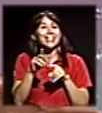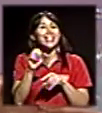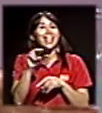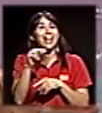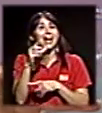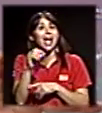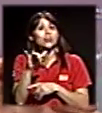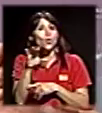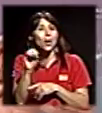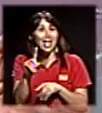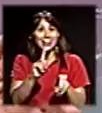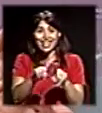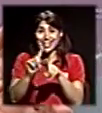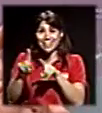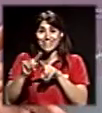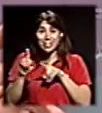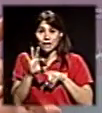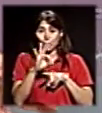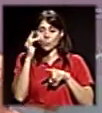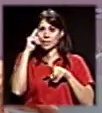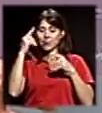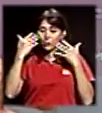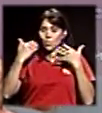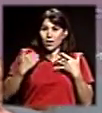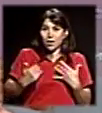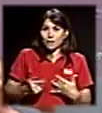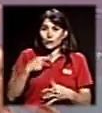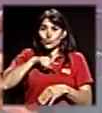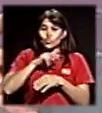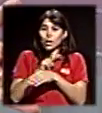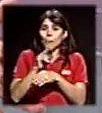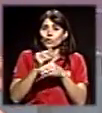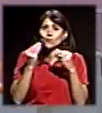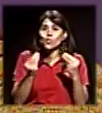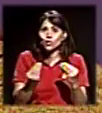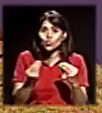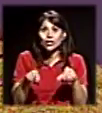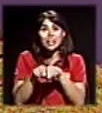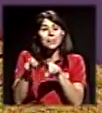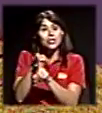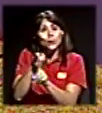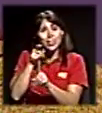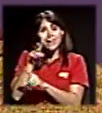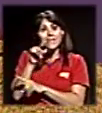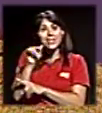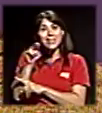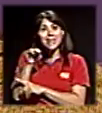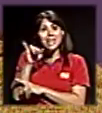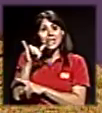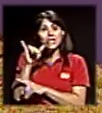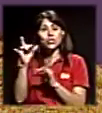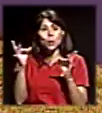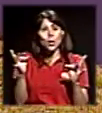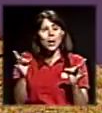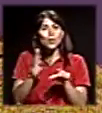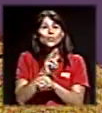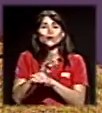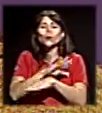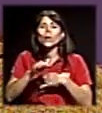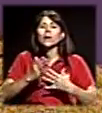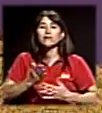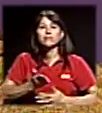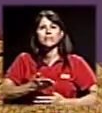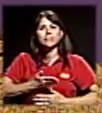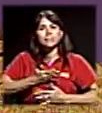usamos muchísimo uso de vin yoga toda esa conección con la respiración tan bonita que hacen